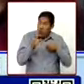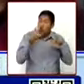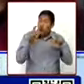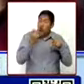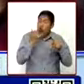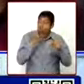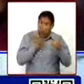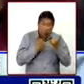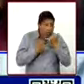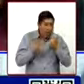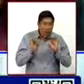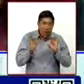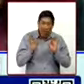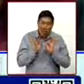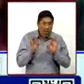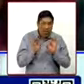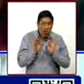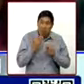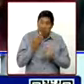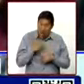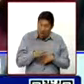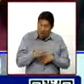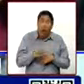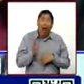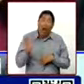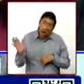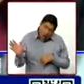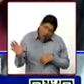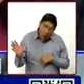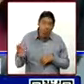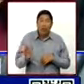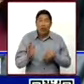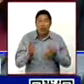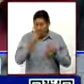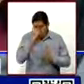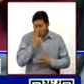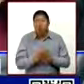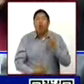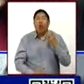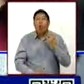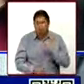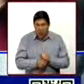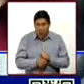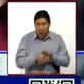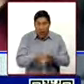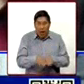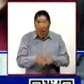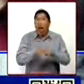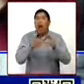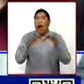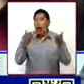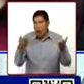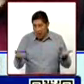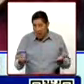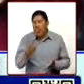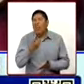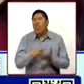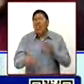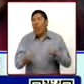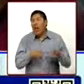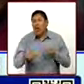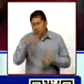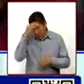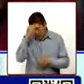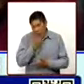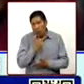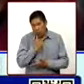cometiendo nada que sea malo Entonces vas a tener la confianza de mostrarme lo que estás haciendo Exacto